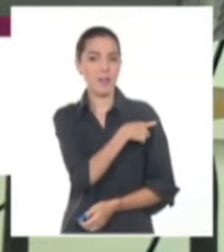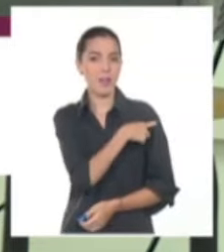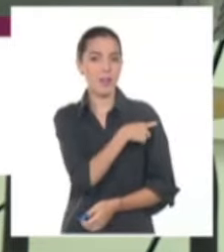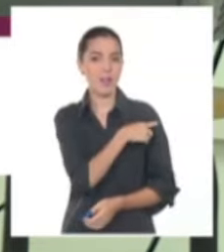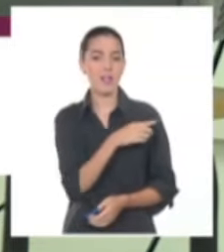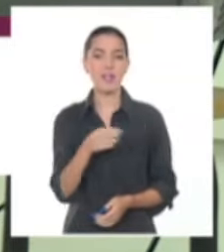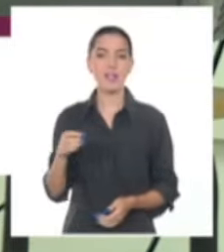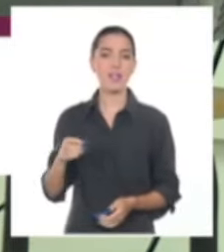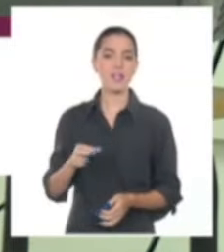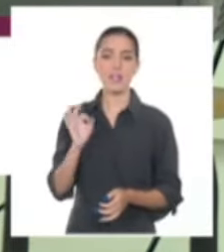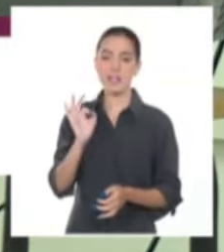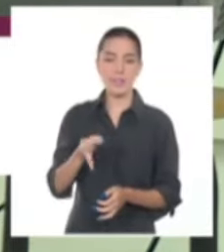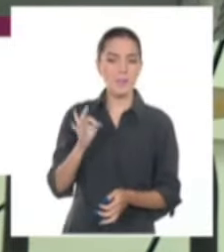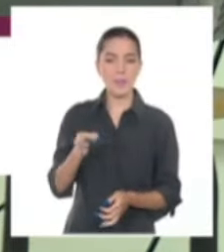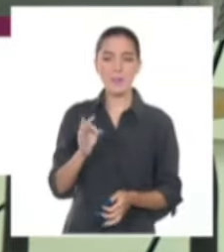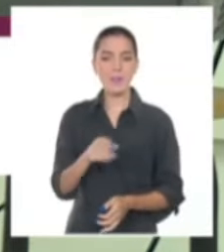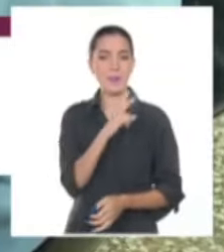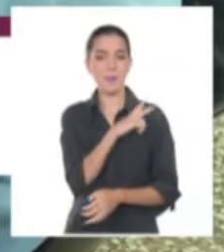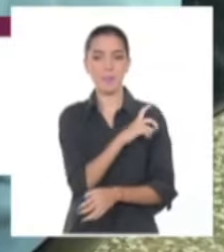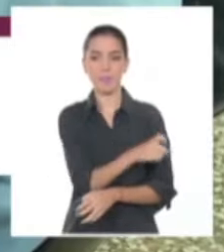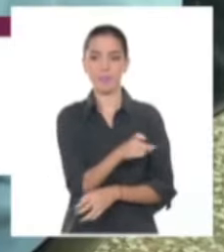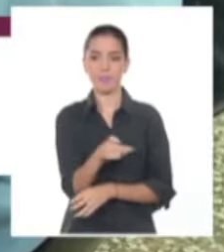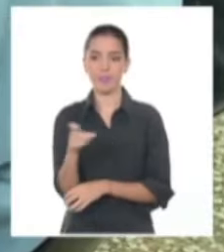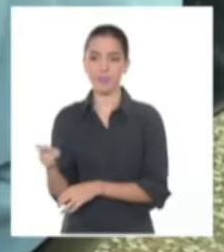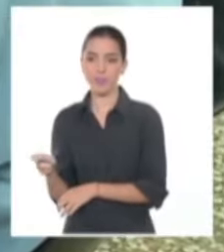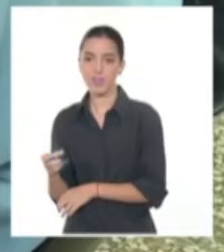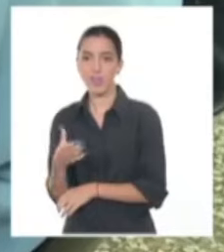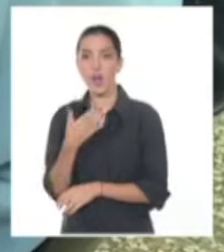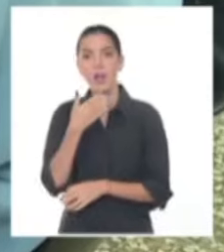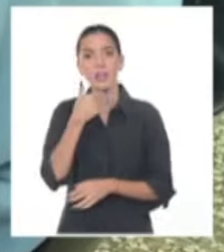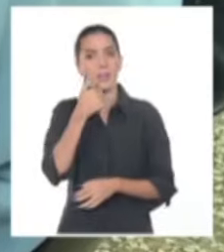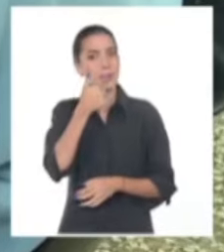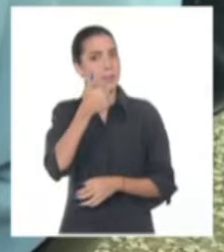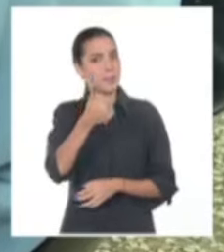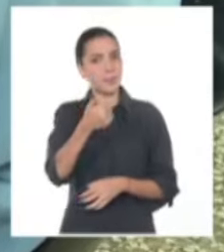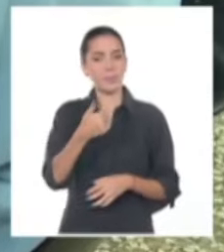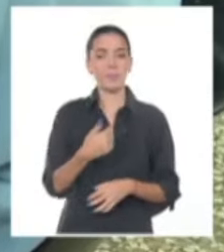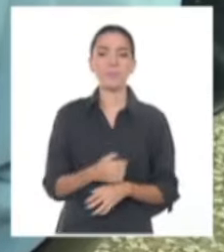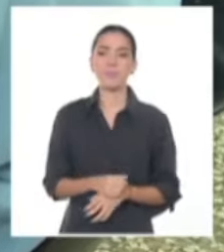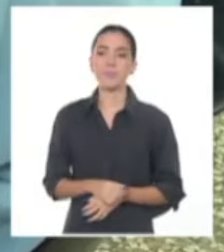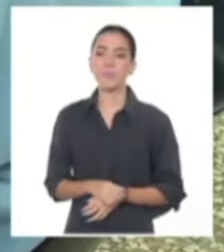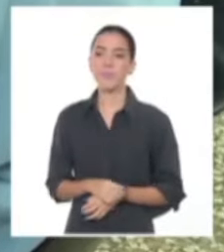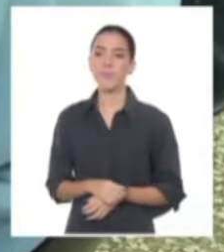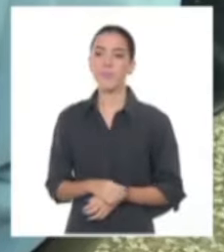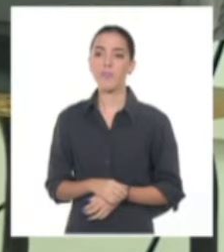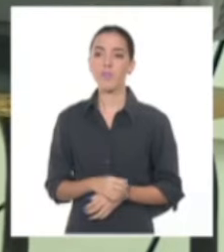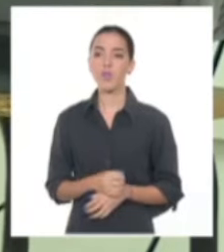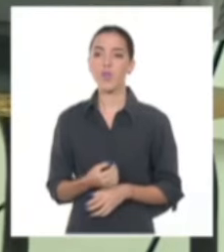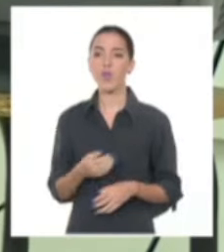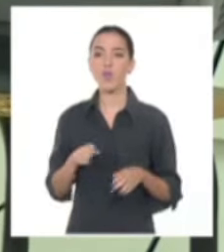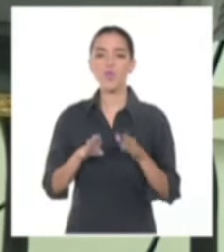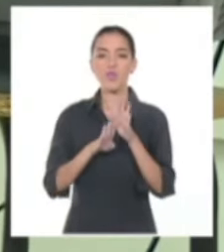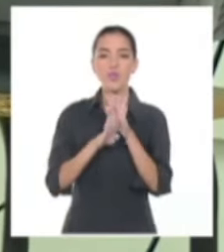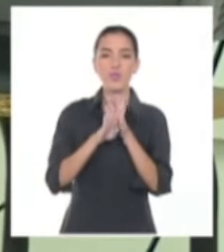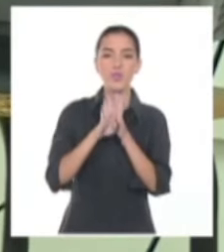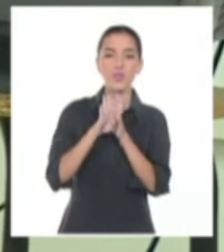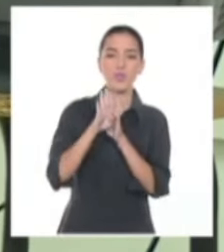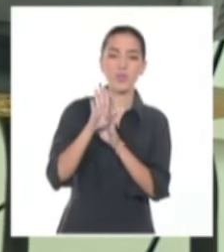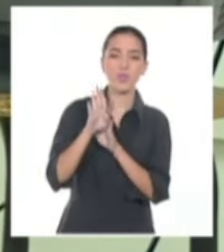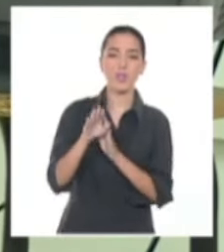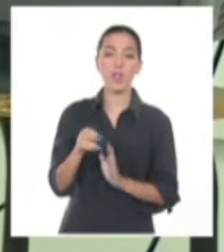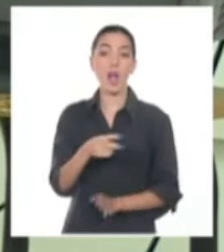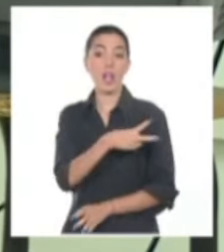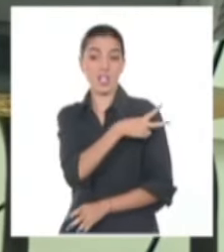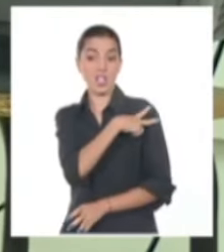cada día y dedicarme a la matemática. Fui ascendiendo niveles hasta que en séptimo grado se